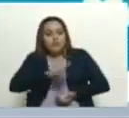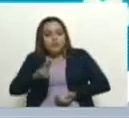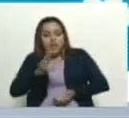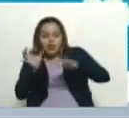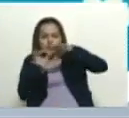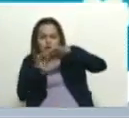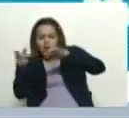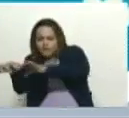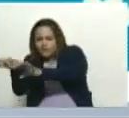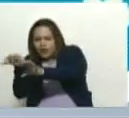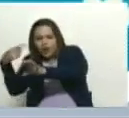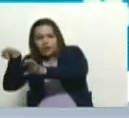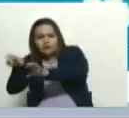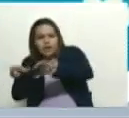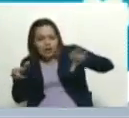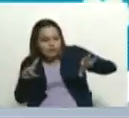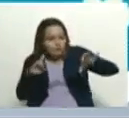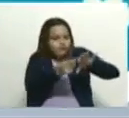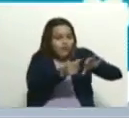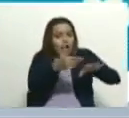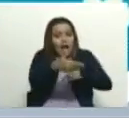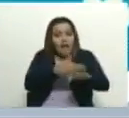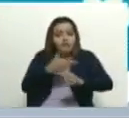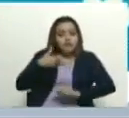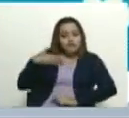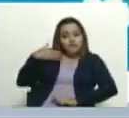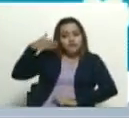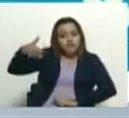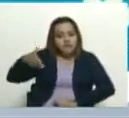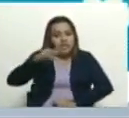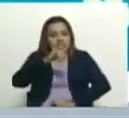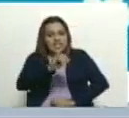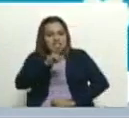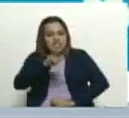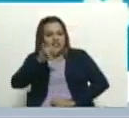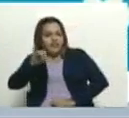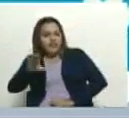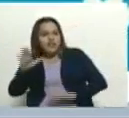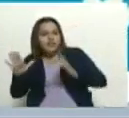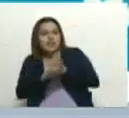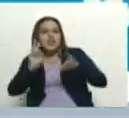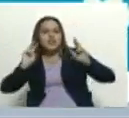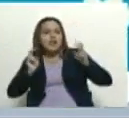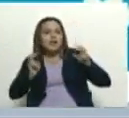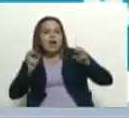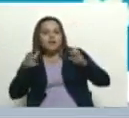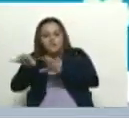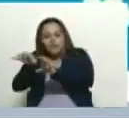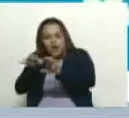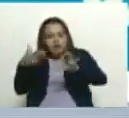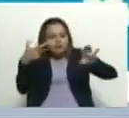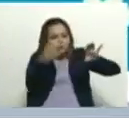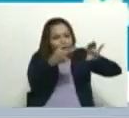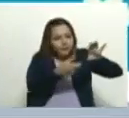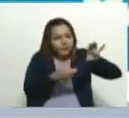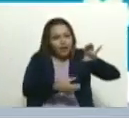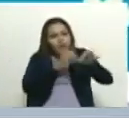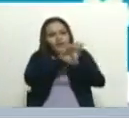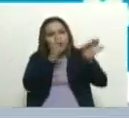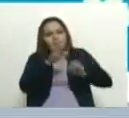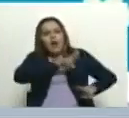estuvimos hablando en mi visita a Libit de todo el tema de las células madre, la metodología que se utiliza